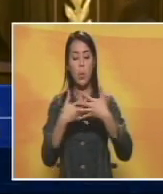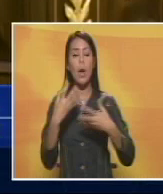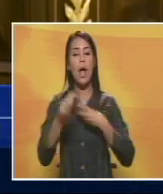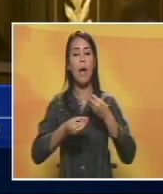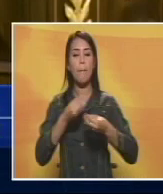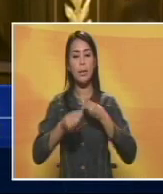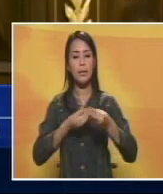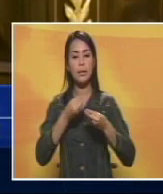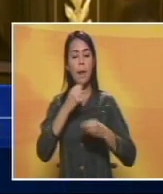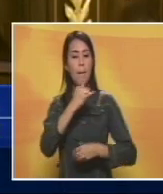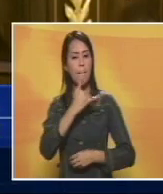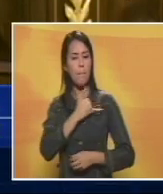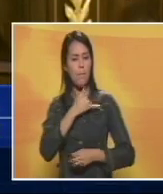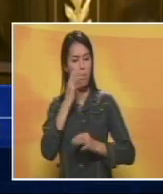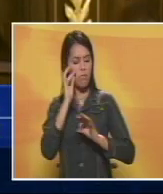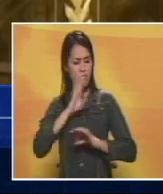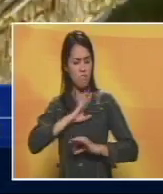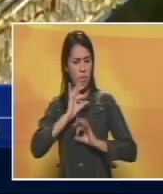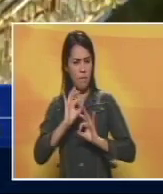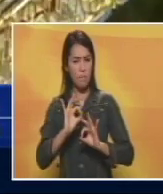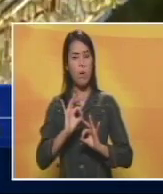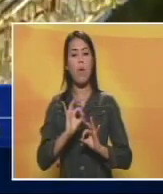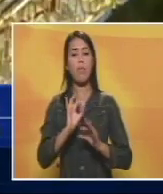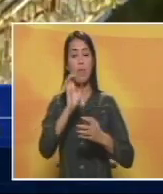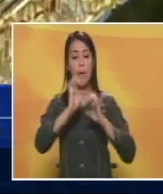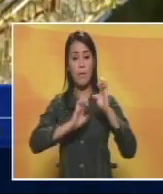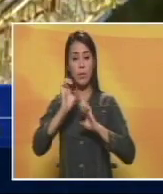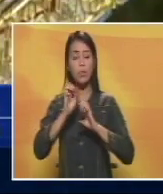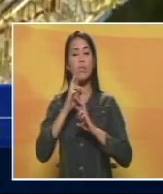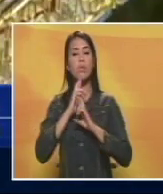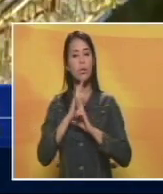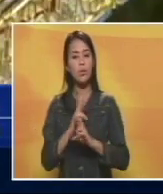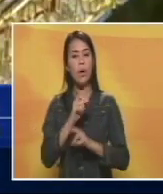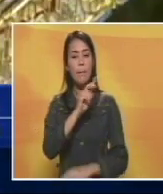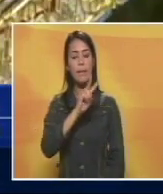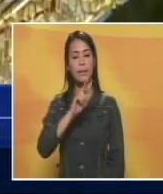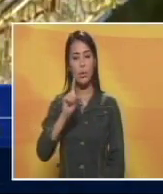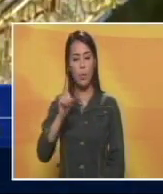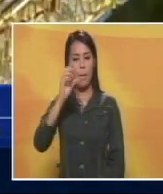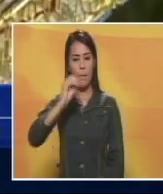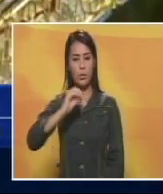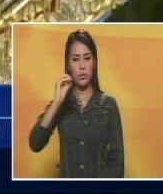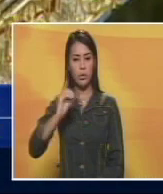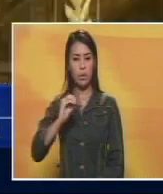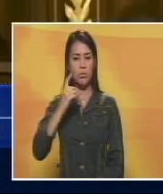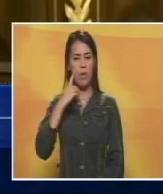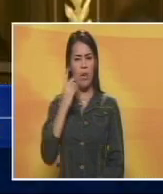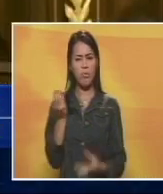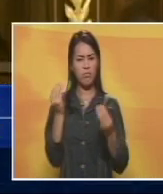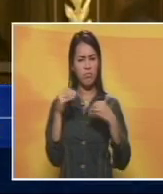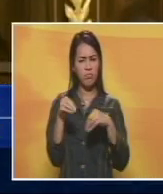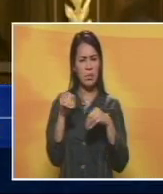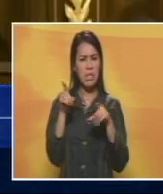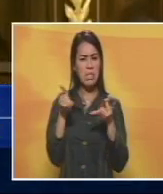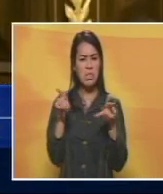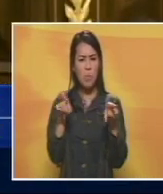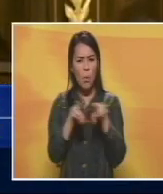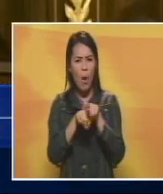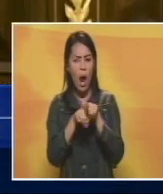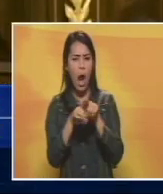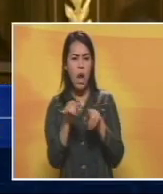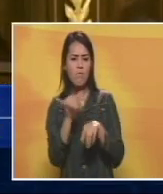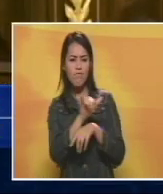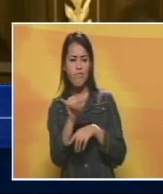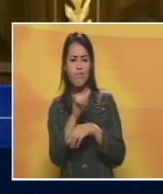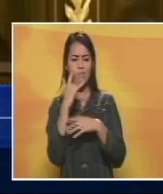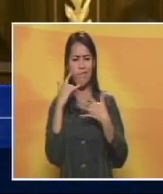un análisis propio del trabajo de grado, obtuvo un resultado de 21% de coincidencias de propiedad intelectual